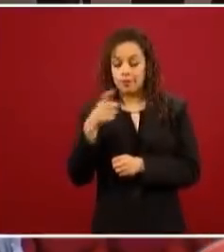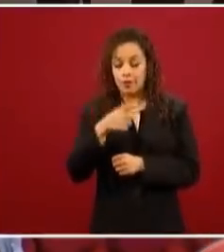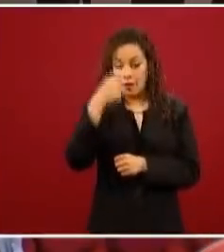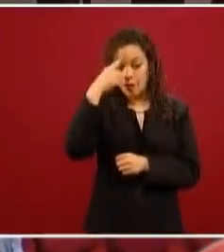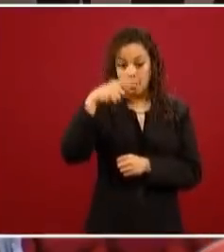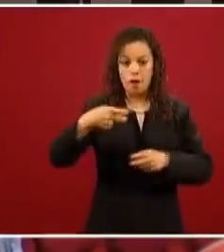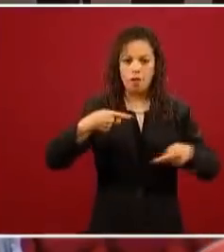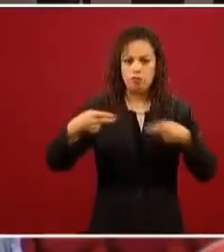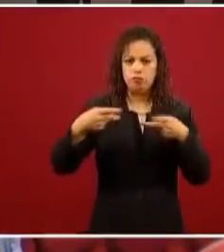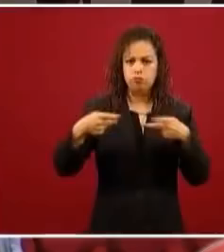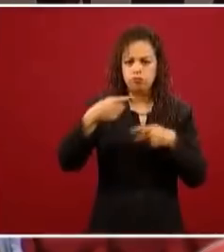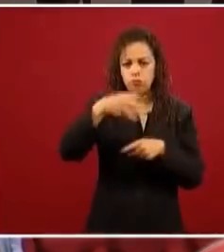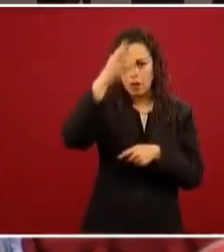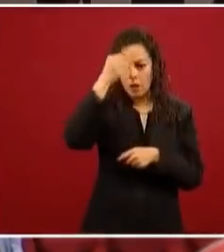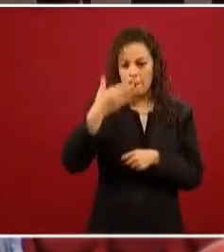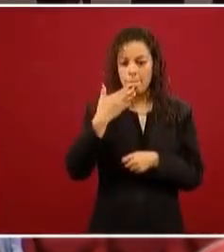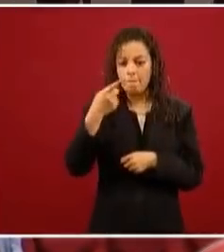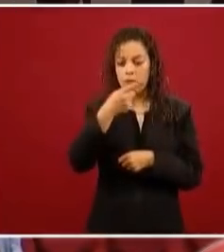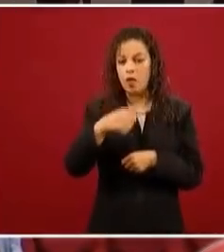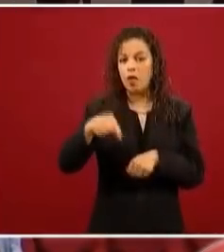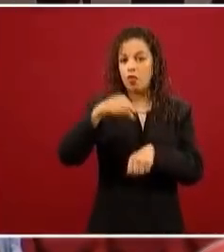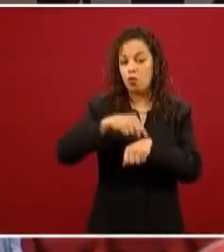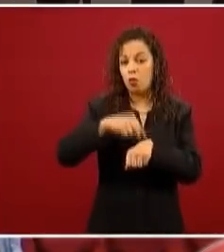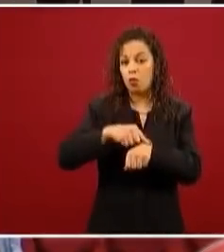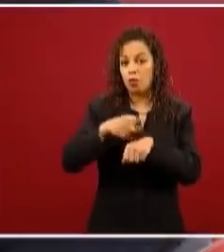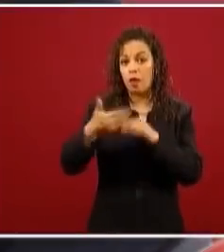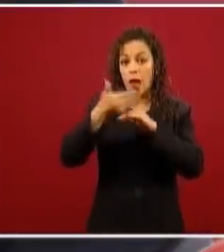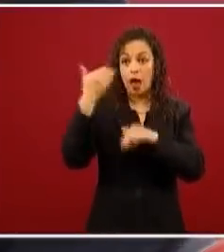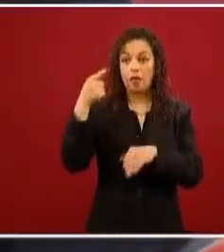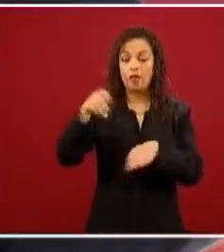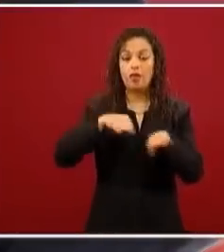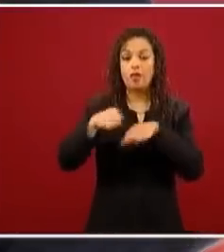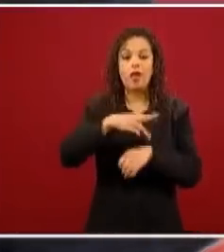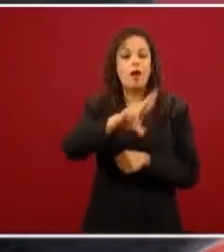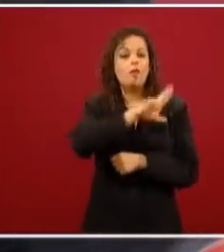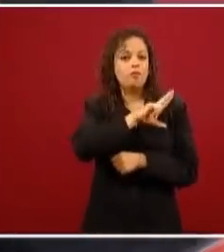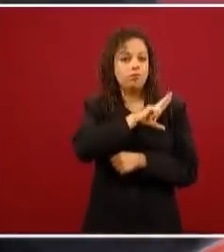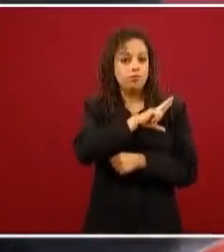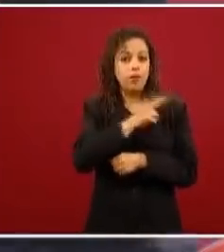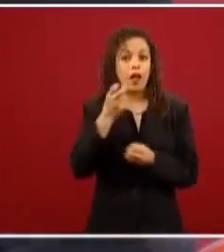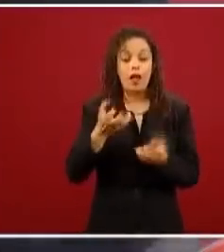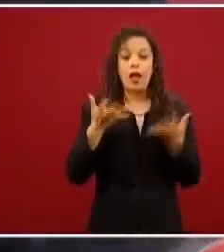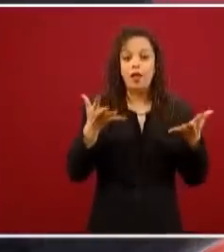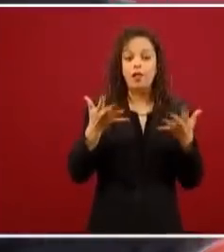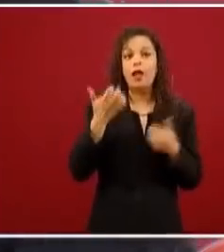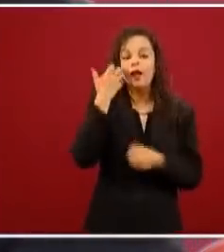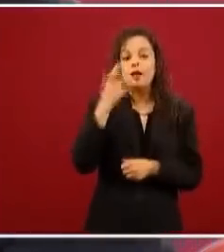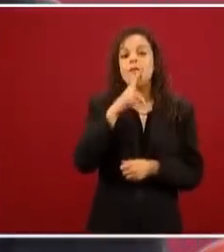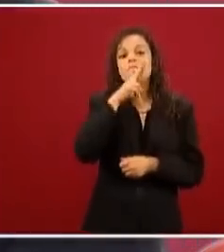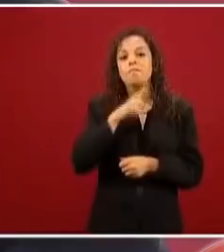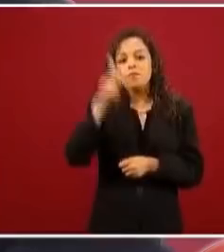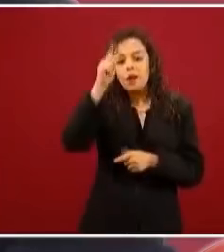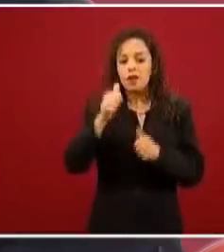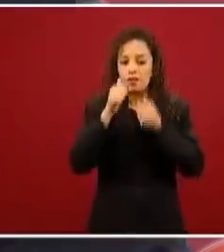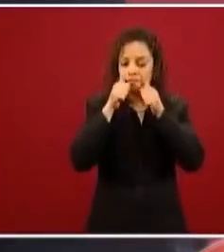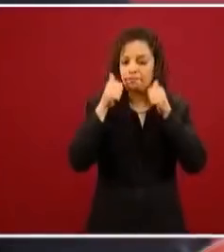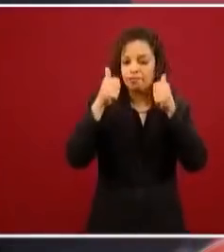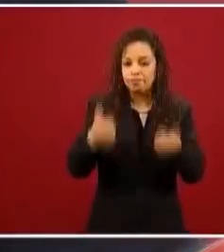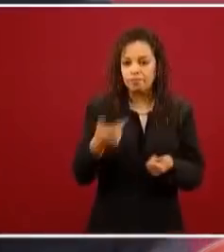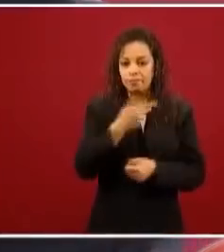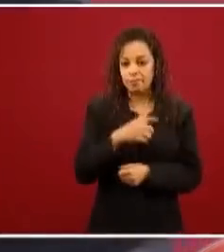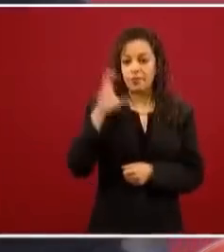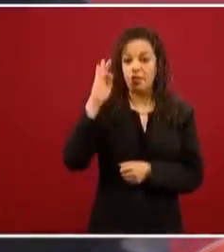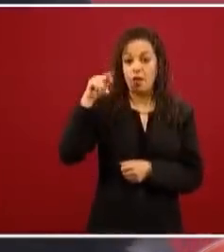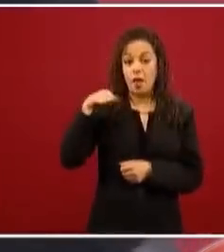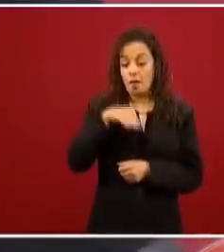en hospitales privados. Lo que queremos es generarles las mejores condiciones. Lo que sí le puedo decir es, de este foro organizado por la CTM, es que